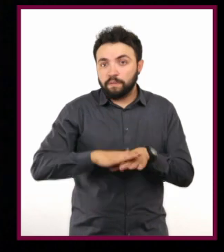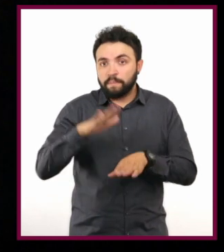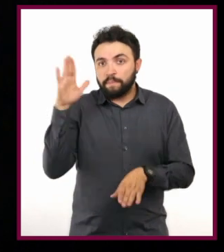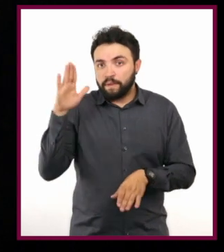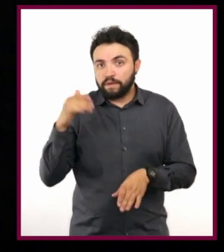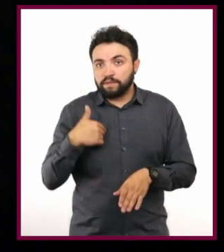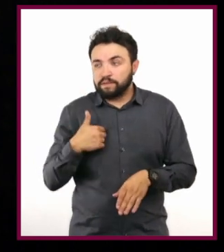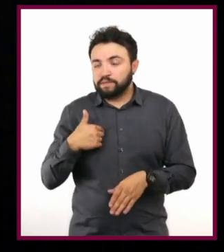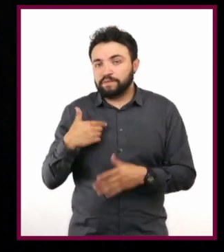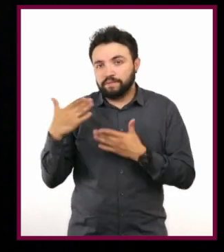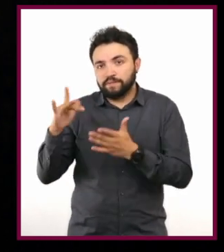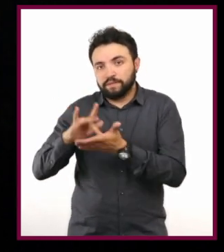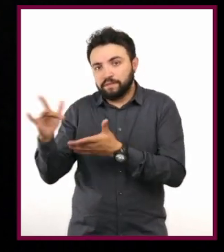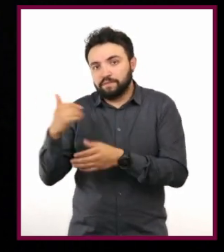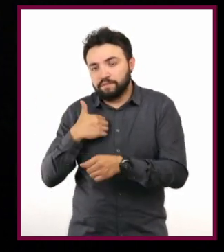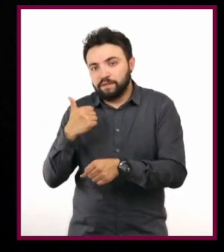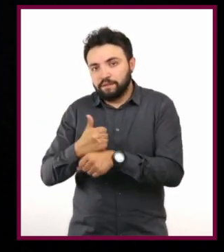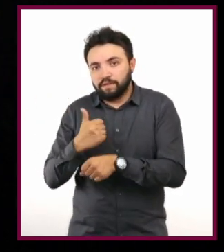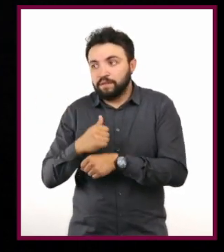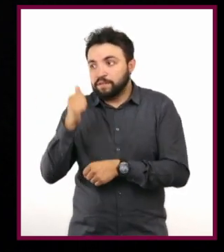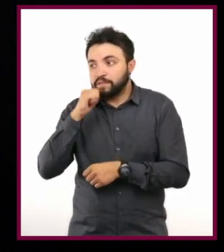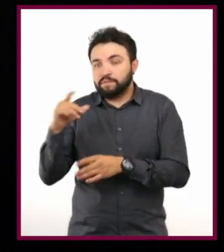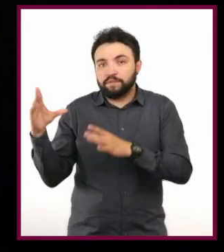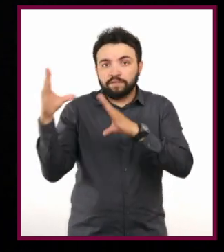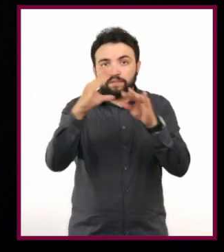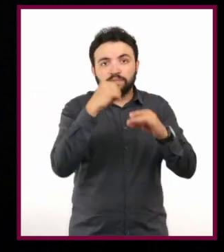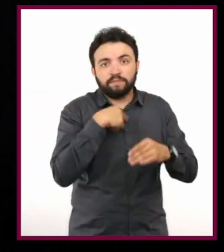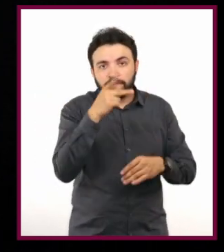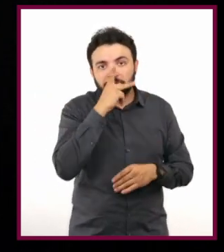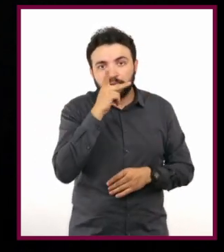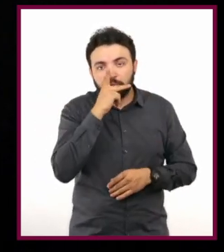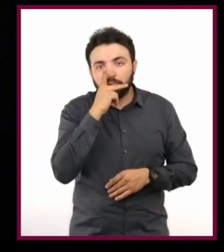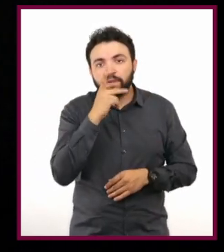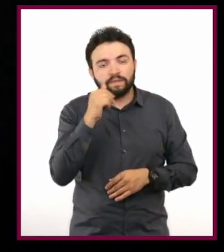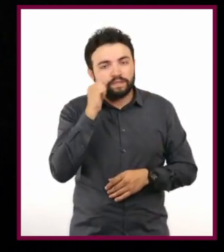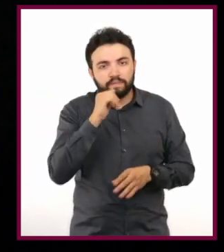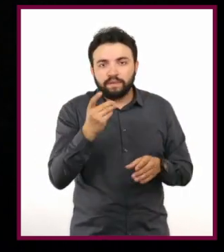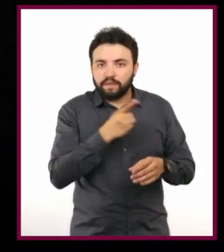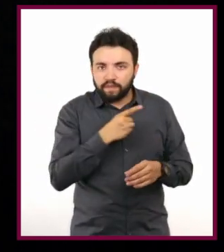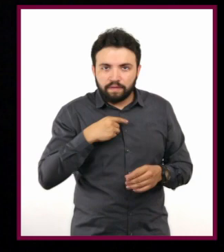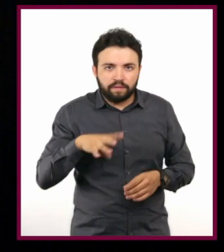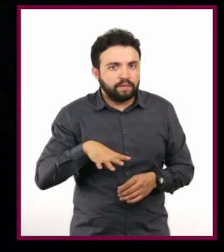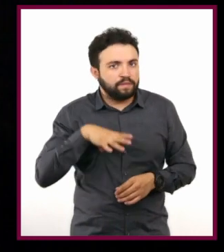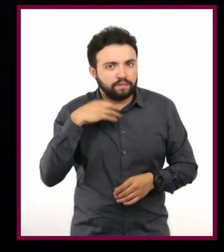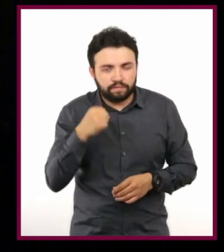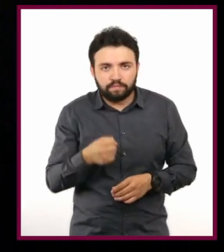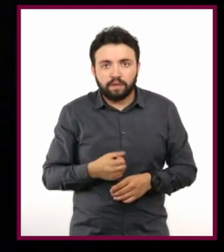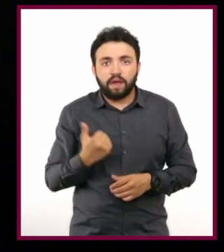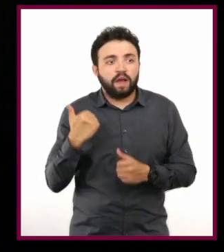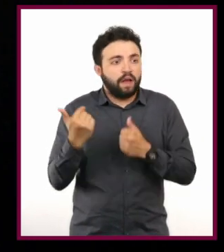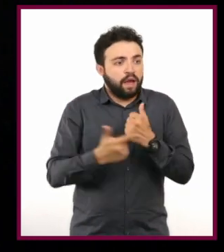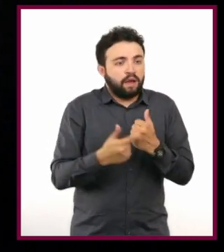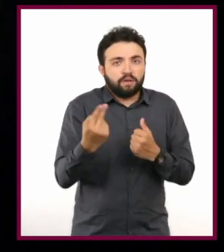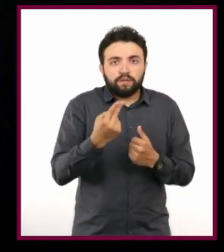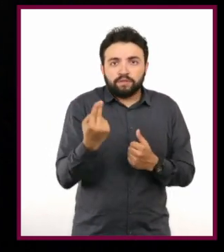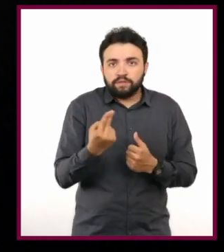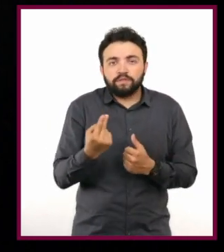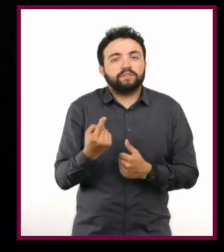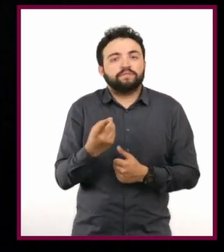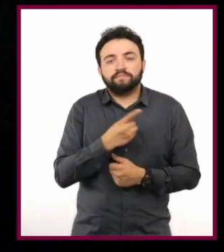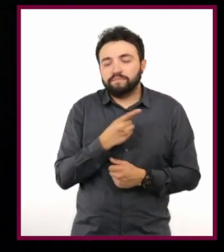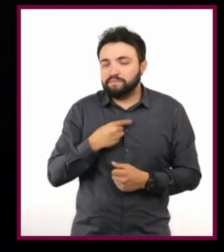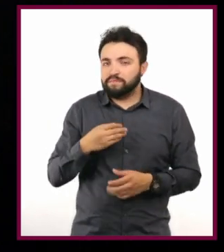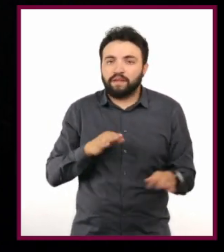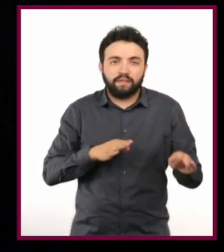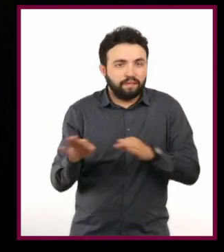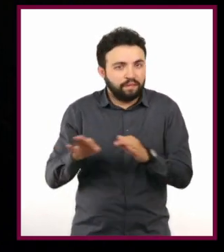es que le enseñó a mi papá a esforzarse siempre y que las cosas que uno quiere, a veces cuesta trabajo conseguirlas.